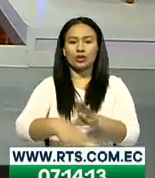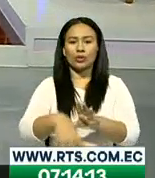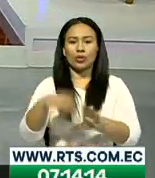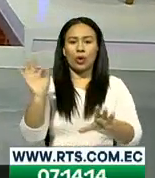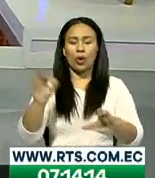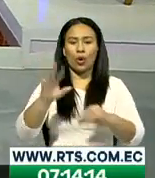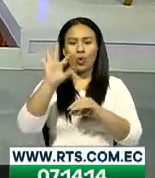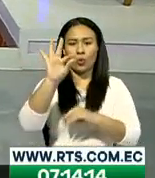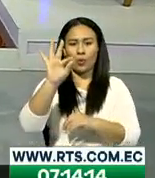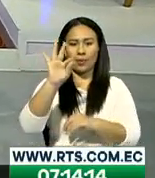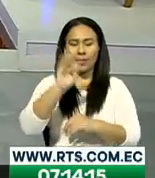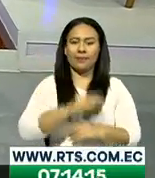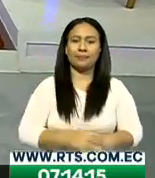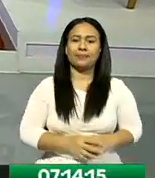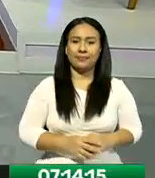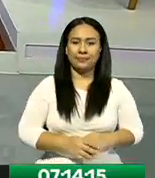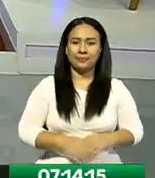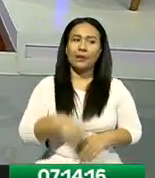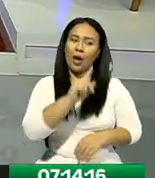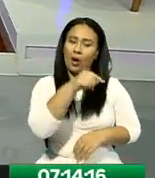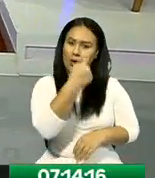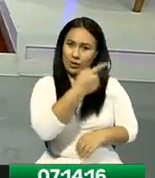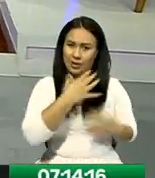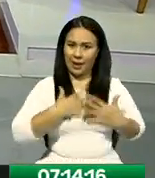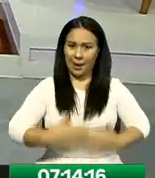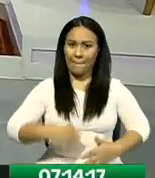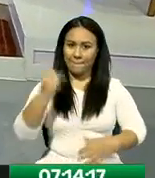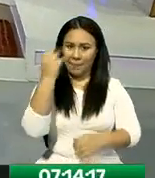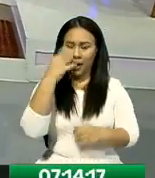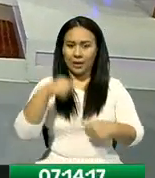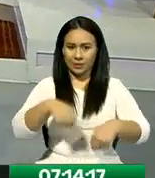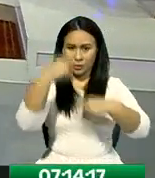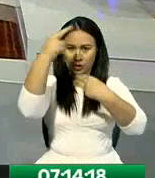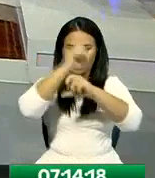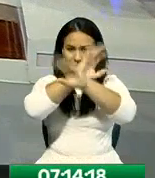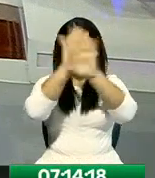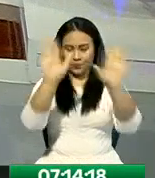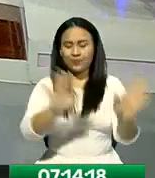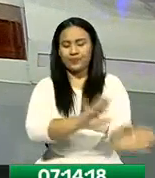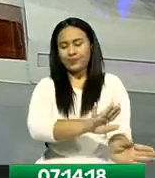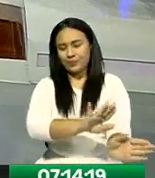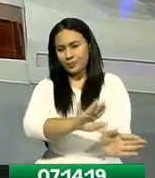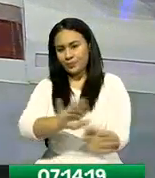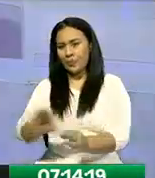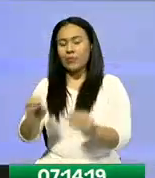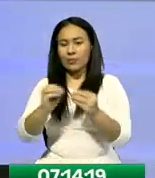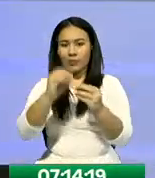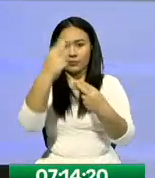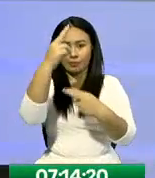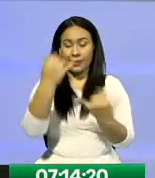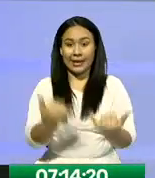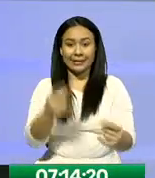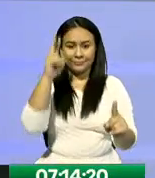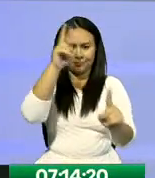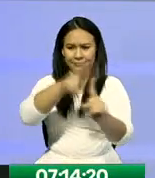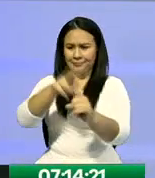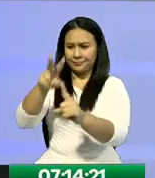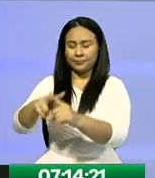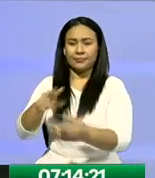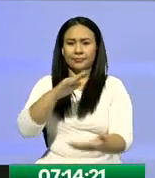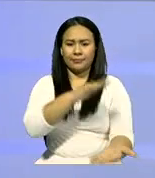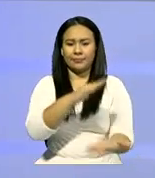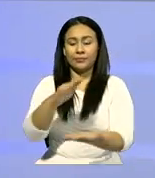comunidad. Bueno, y hasta tanto, vamos a compartir con ustedes más información. Decomisan 2 toneladas